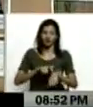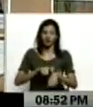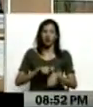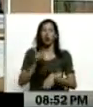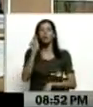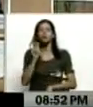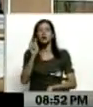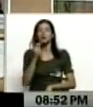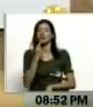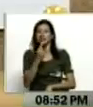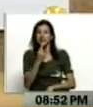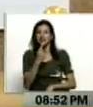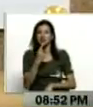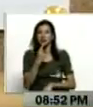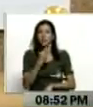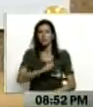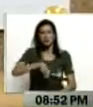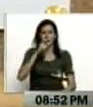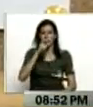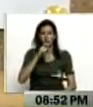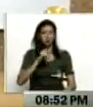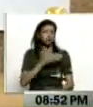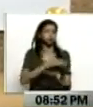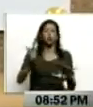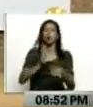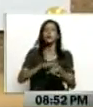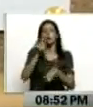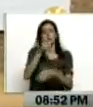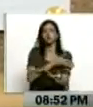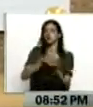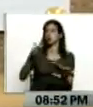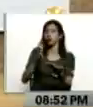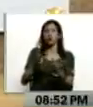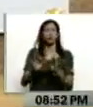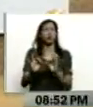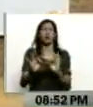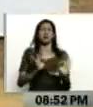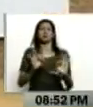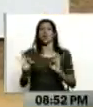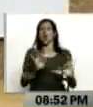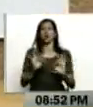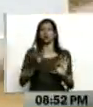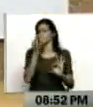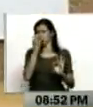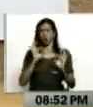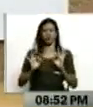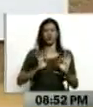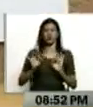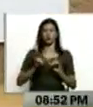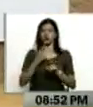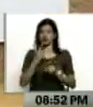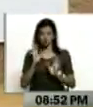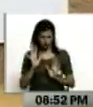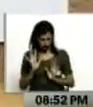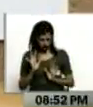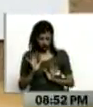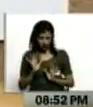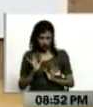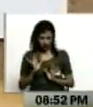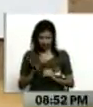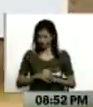periódico Luis Florida un presidente como maduro destituido por el pueblo por abandono del cargo hizo un show encerado qué será esto Dios